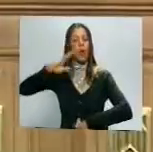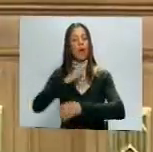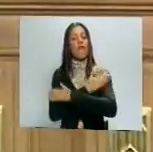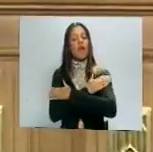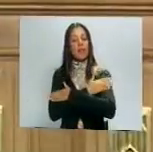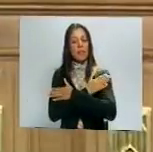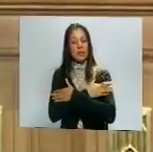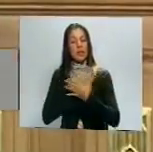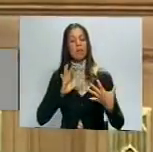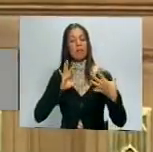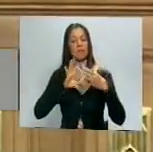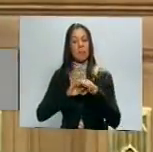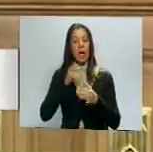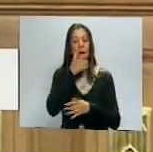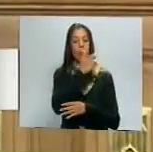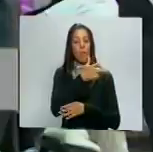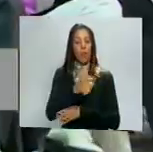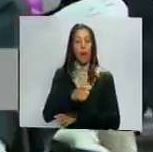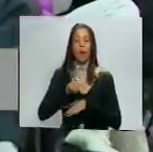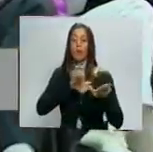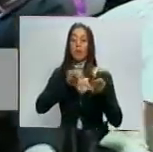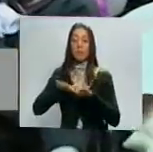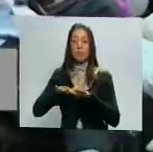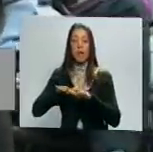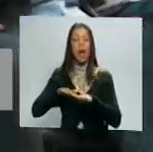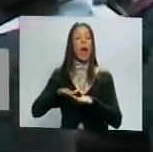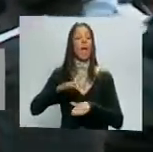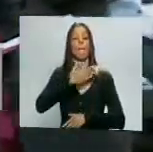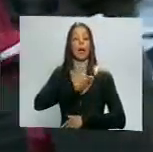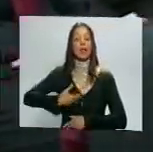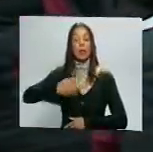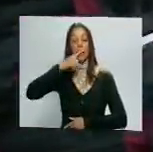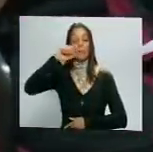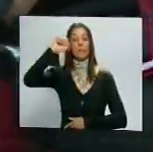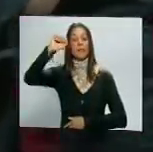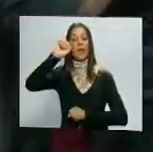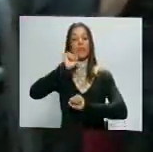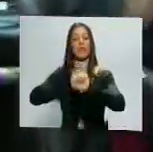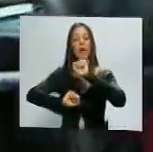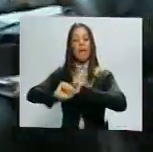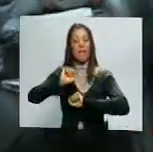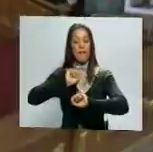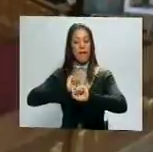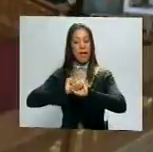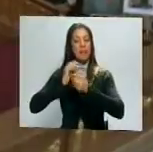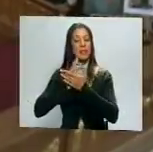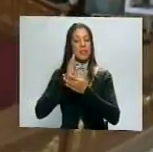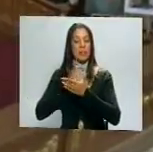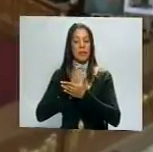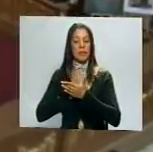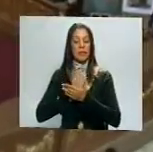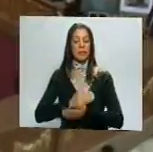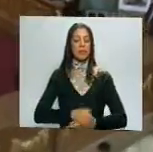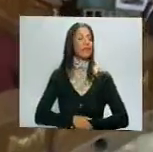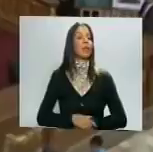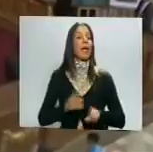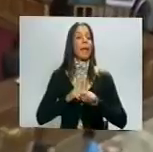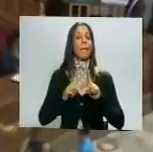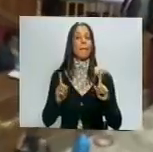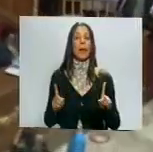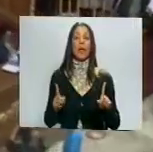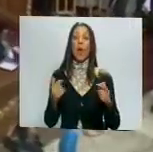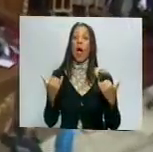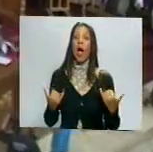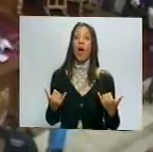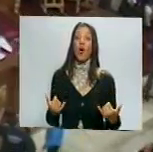pueblo y acompañan al presidente Nicolás Maduro en esa defensa del pueblo. Pero